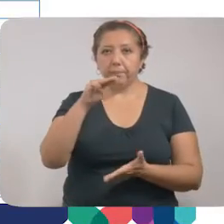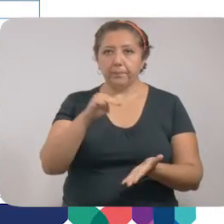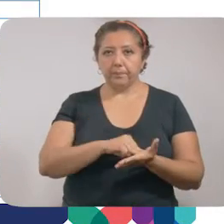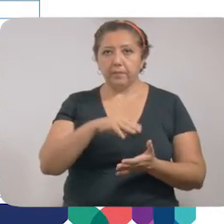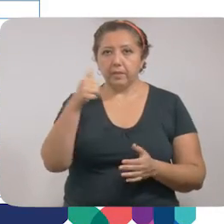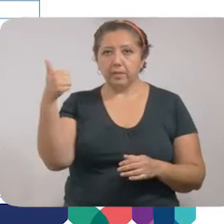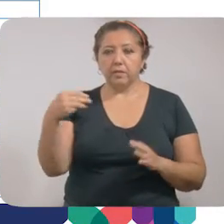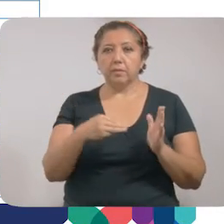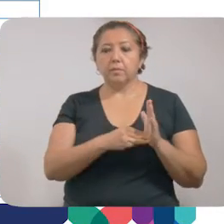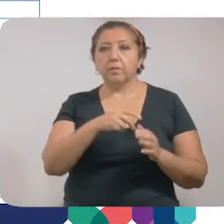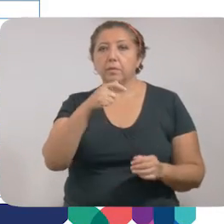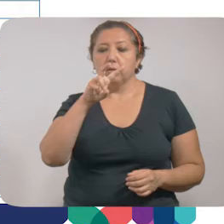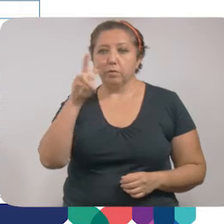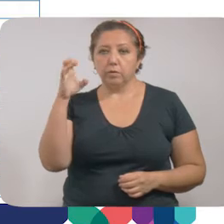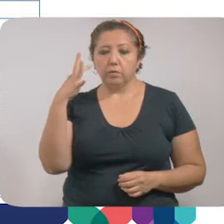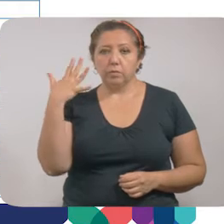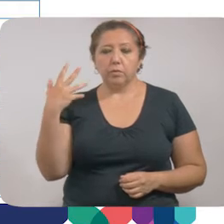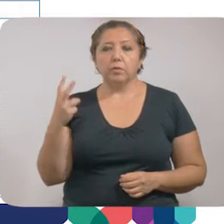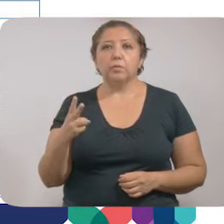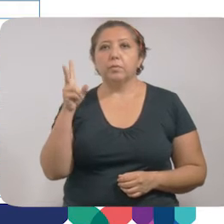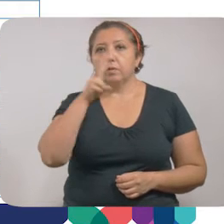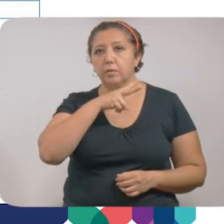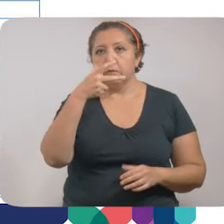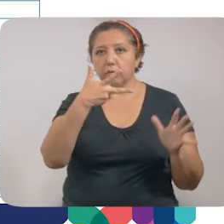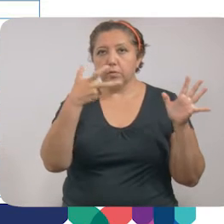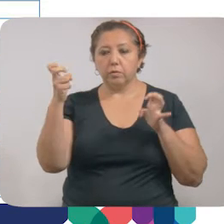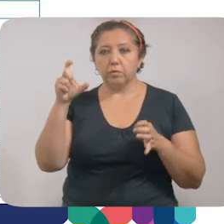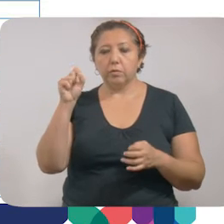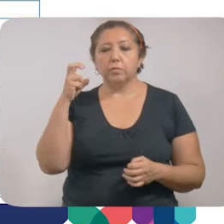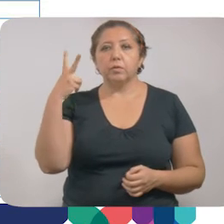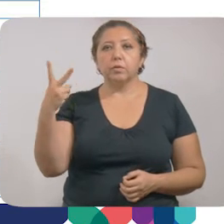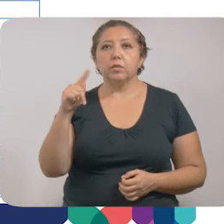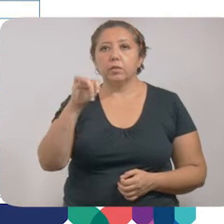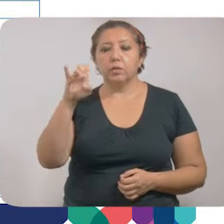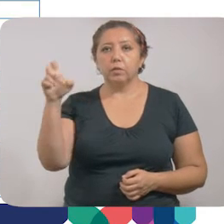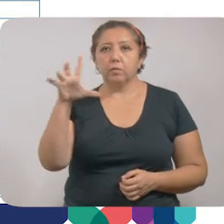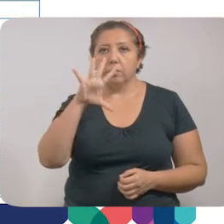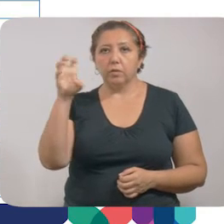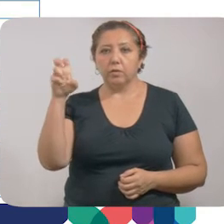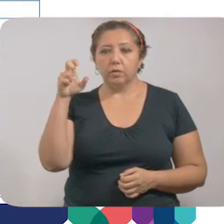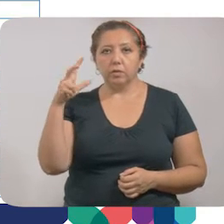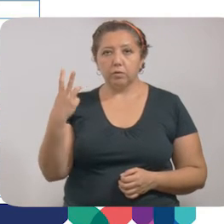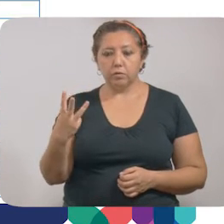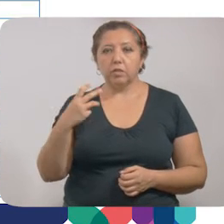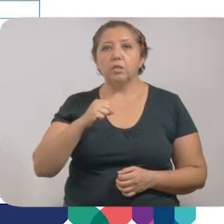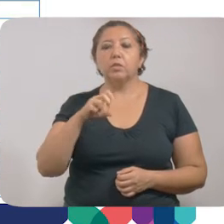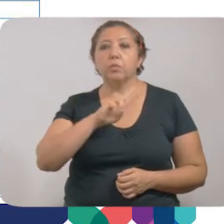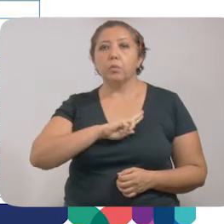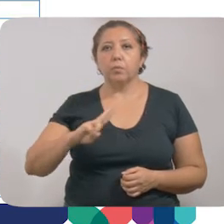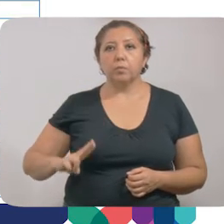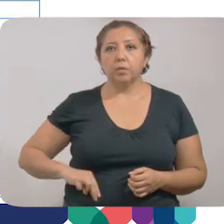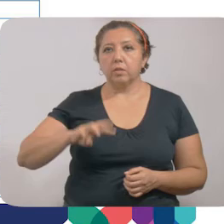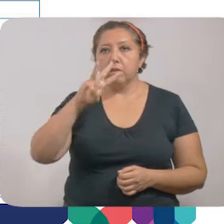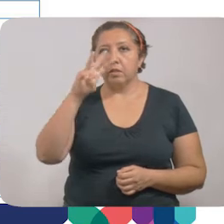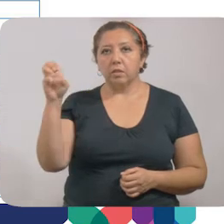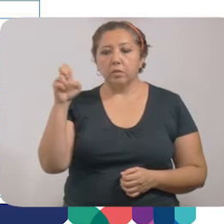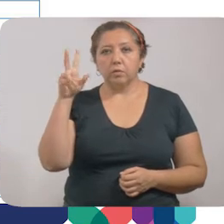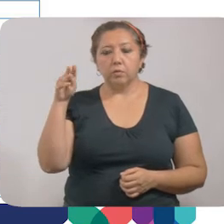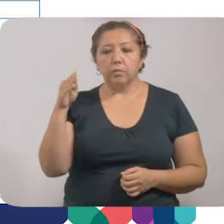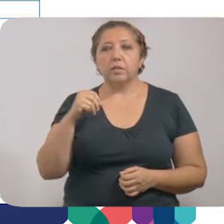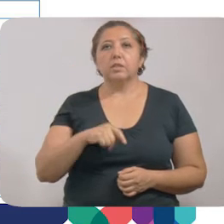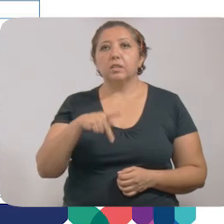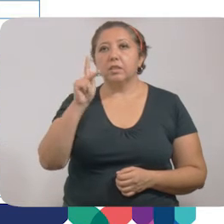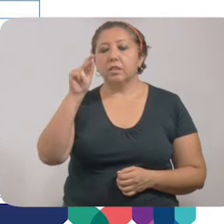con 6,252, Valladolid con 822, Ticul 503, Humán 390,